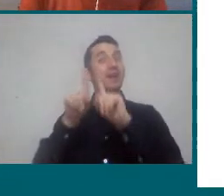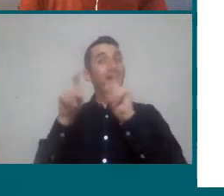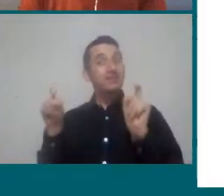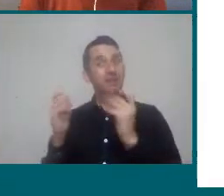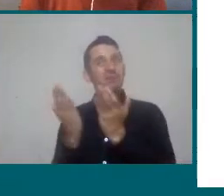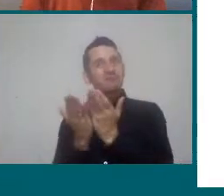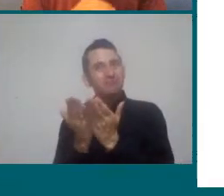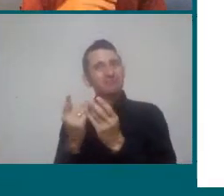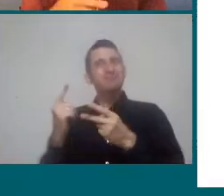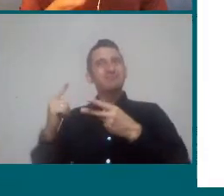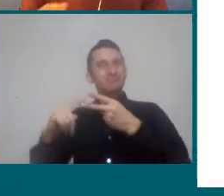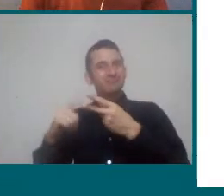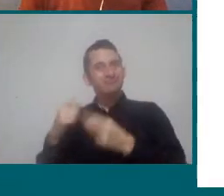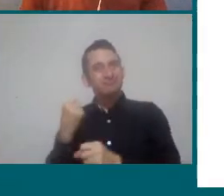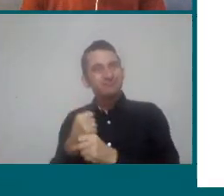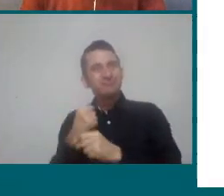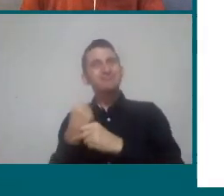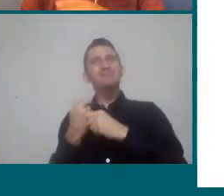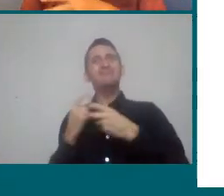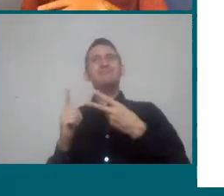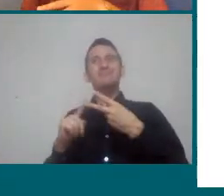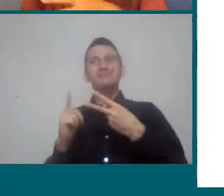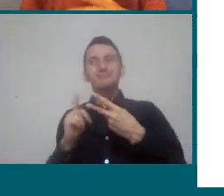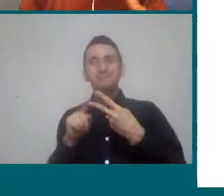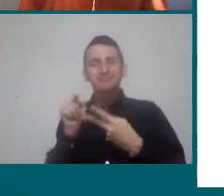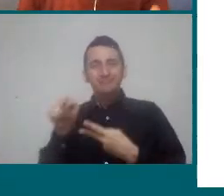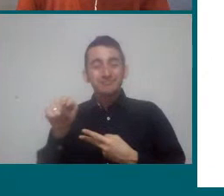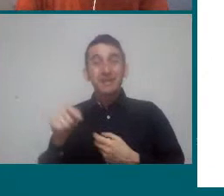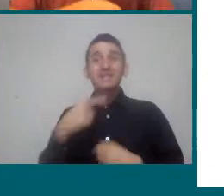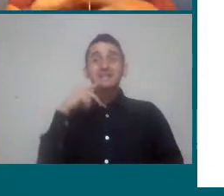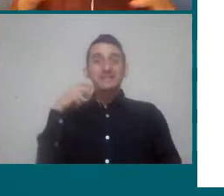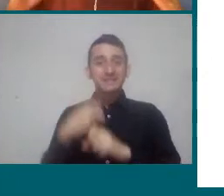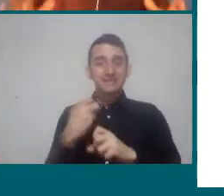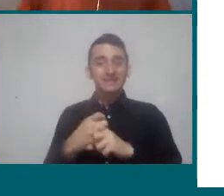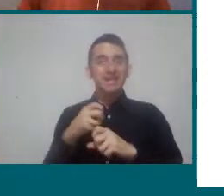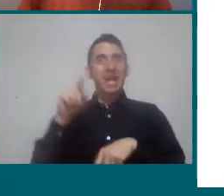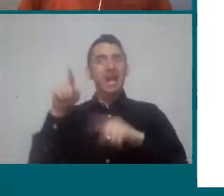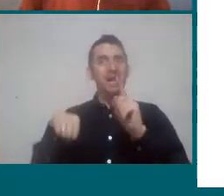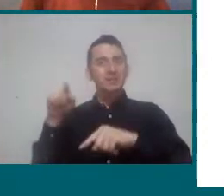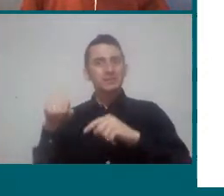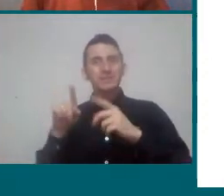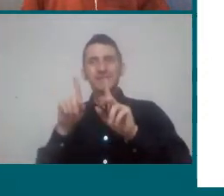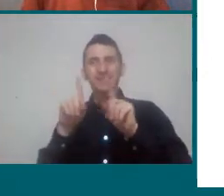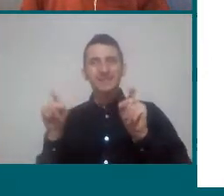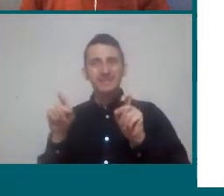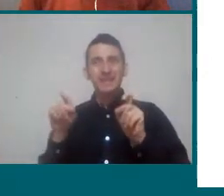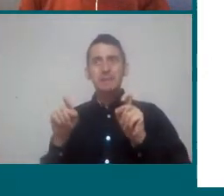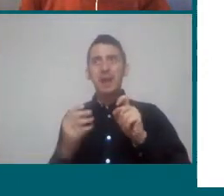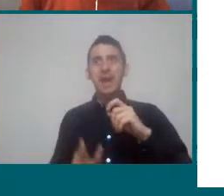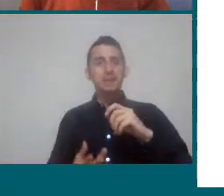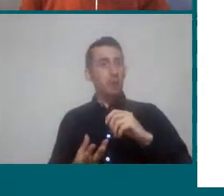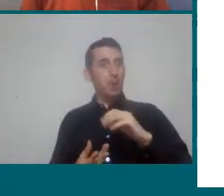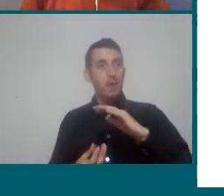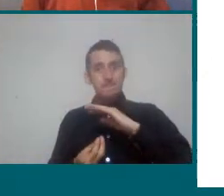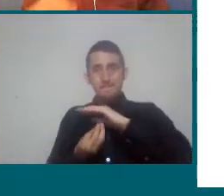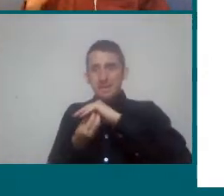aspectos, ¿no? Es decir, nos ha costado grabar las pantallas, nos ha saltado la parte de la privacidad,